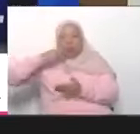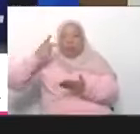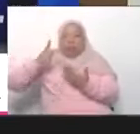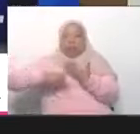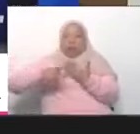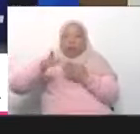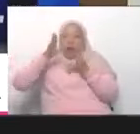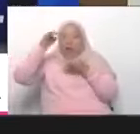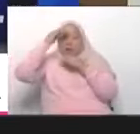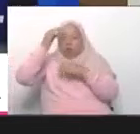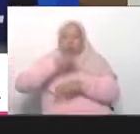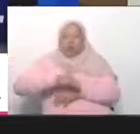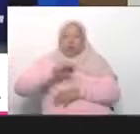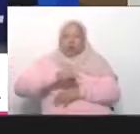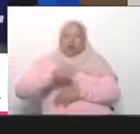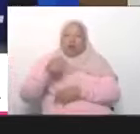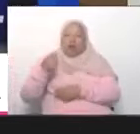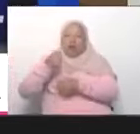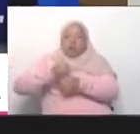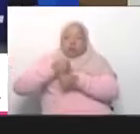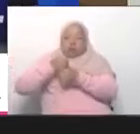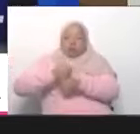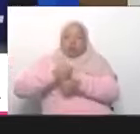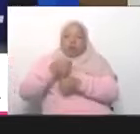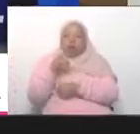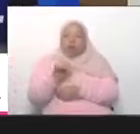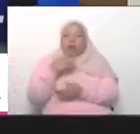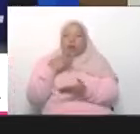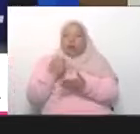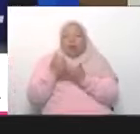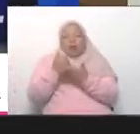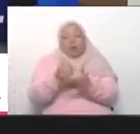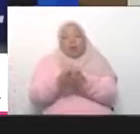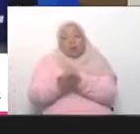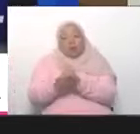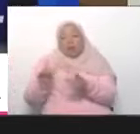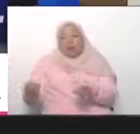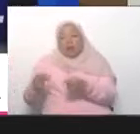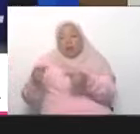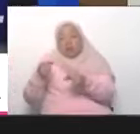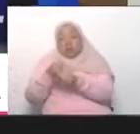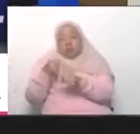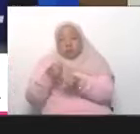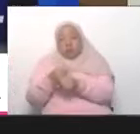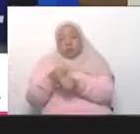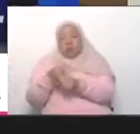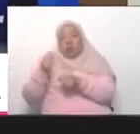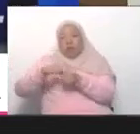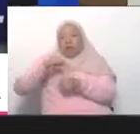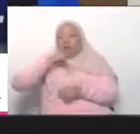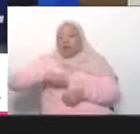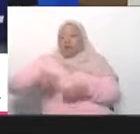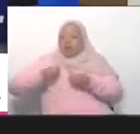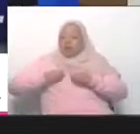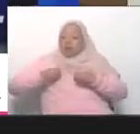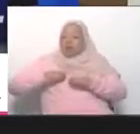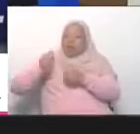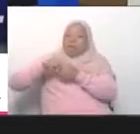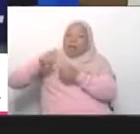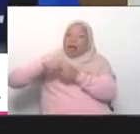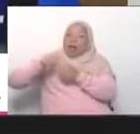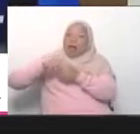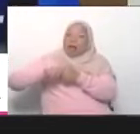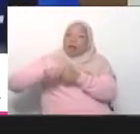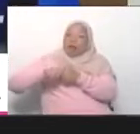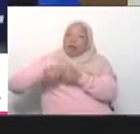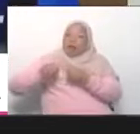plan de atención social para los gaiteros. Nosotros Correcto. tenemos que ayudar a nuestros gaiteros, que son la historia viva de Maracaibo, la